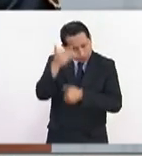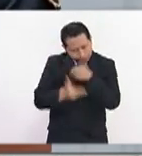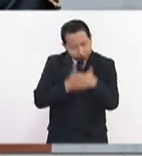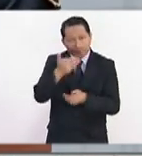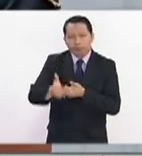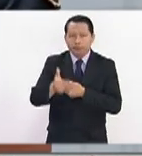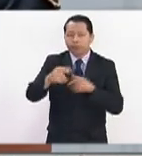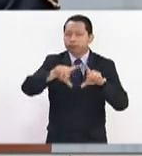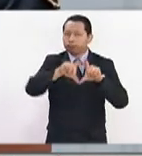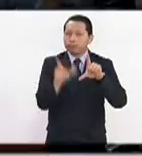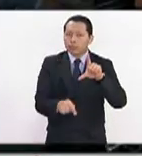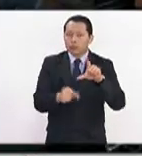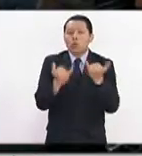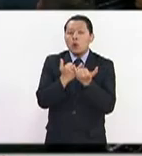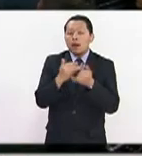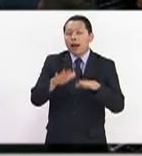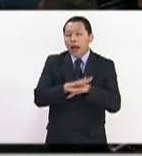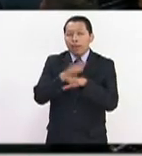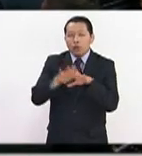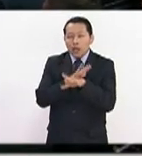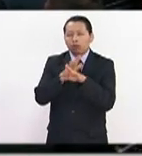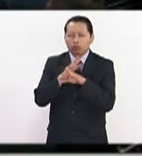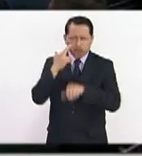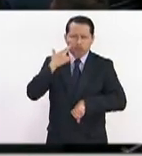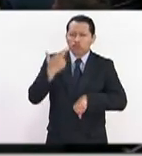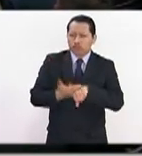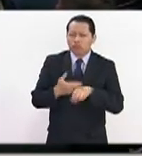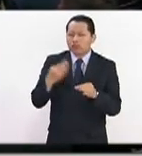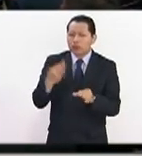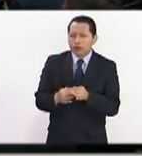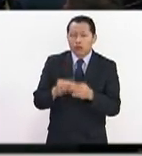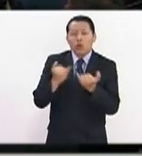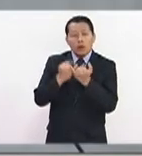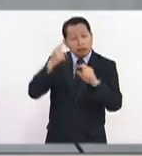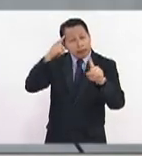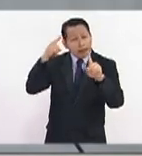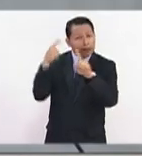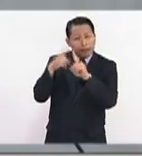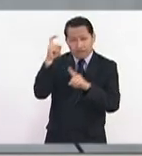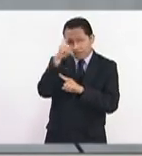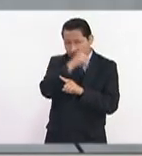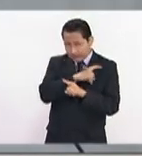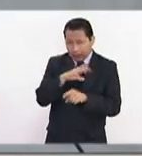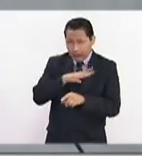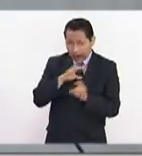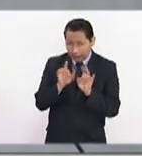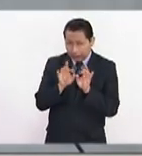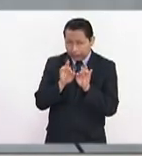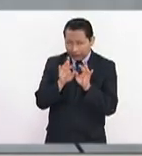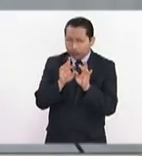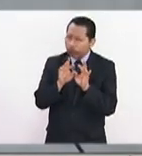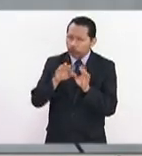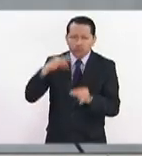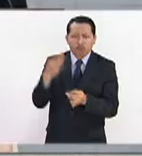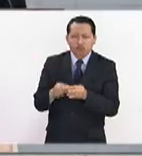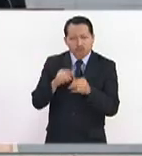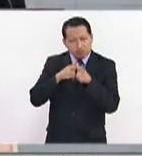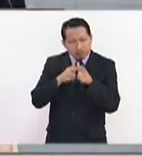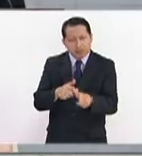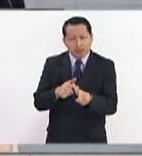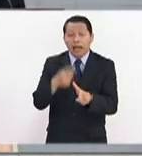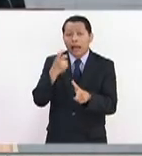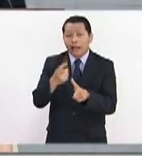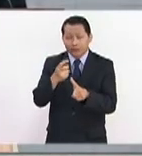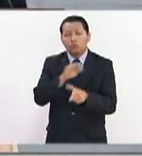ejerzan los cargos con responsabilidad y enfrenten los constantes retos que la misión nos impone. Esta es la única ruta para